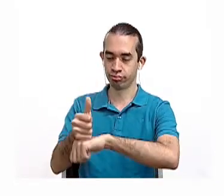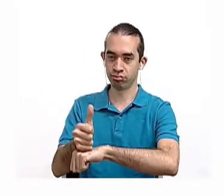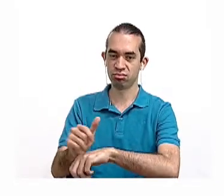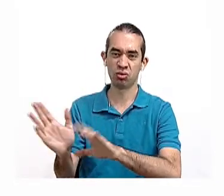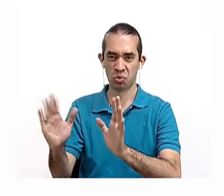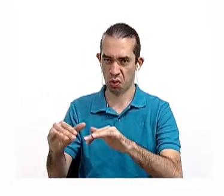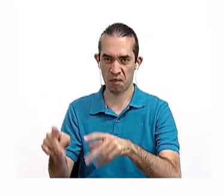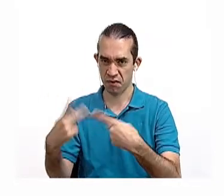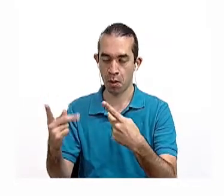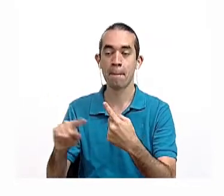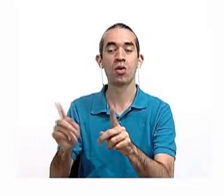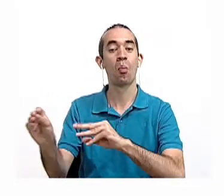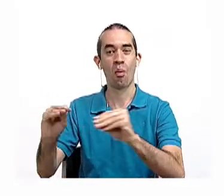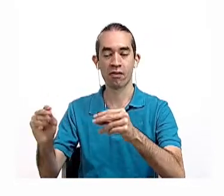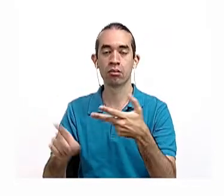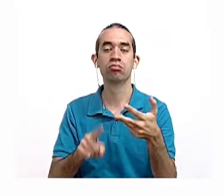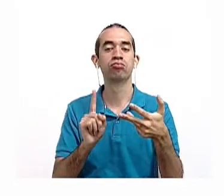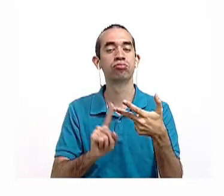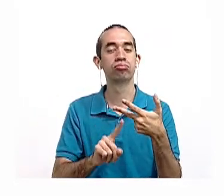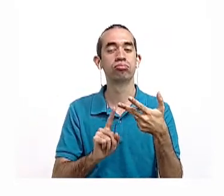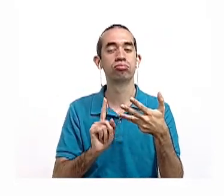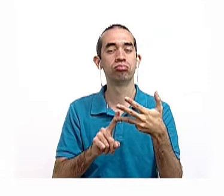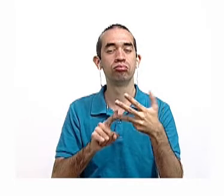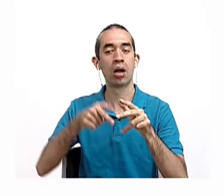la hipérbole, entre otros.